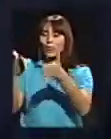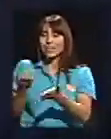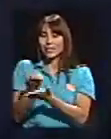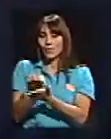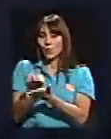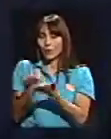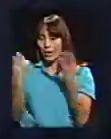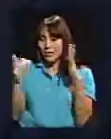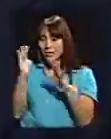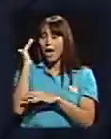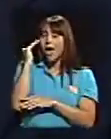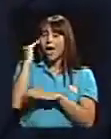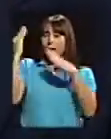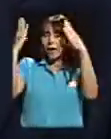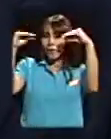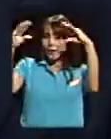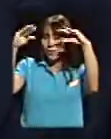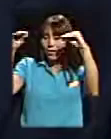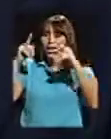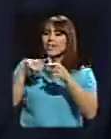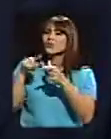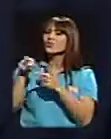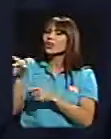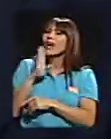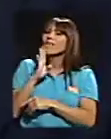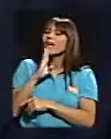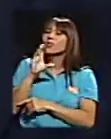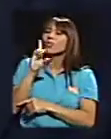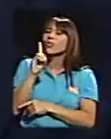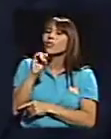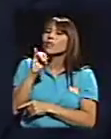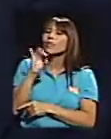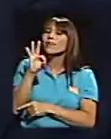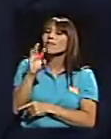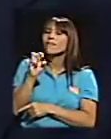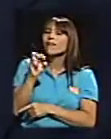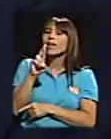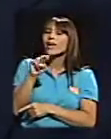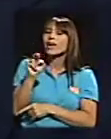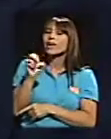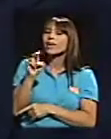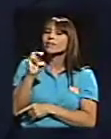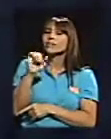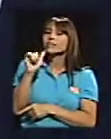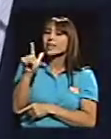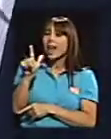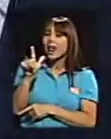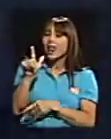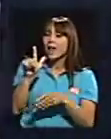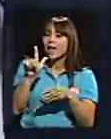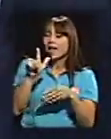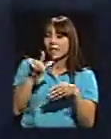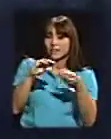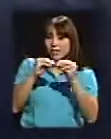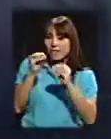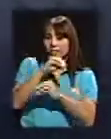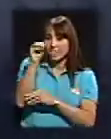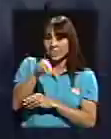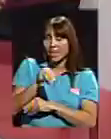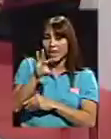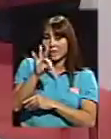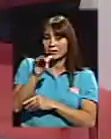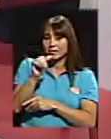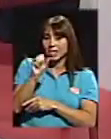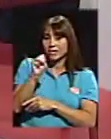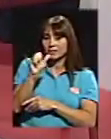manera que ese diferencial de tasas de interés, si lo quiere hacer muy explícito, yo creo que ellas y ellos se lo agradecerán.